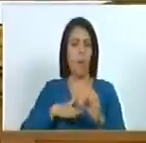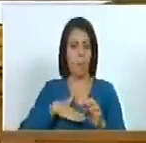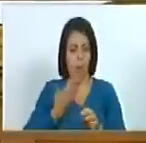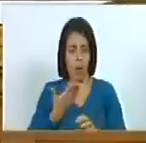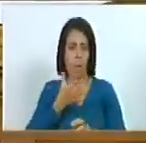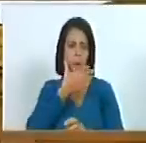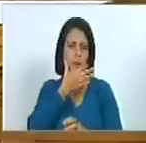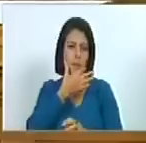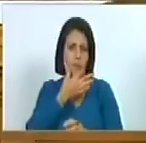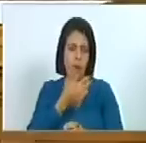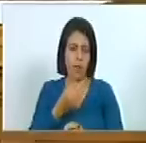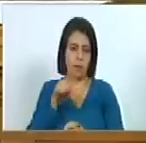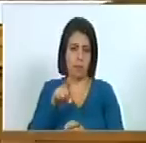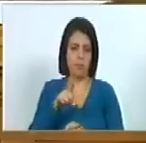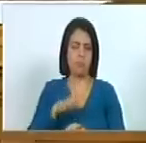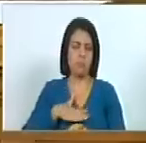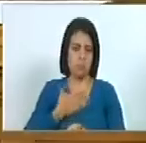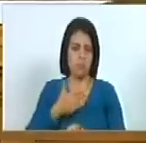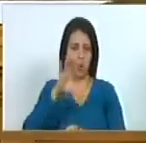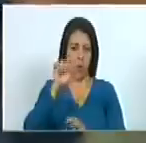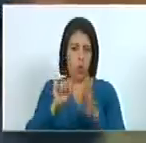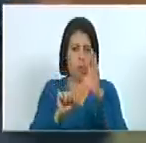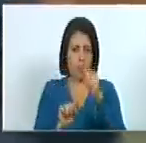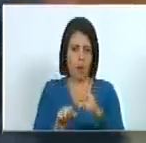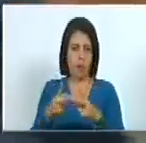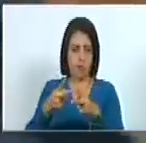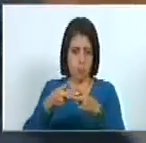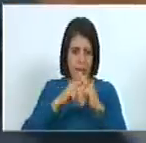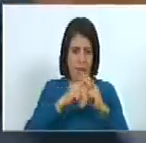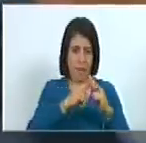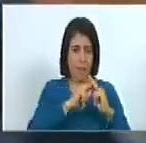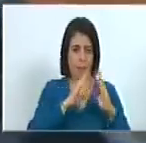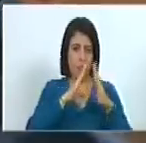puedan acceder a créditos de vivienda.